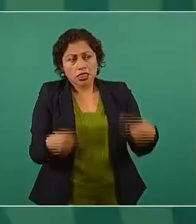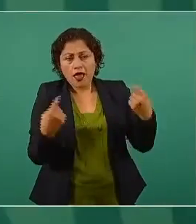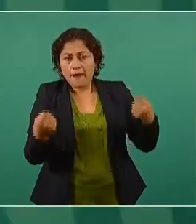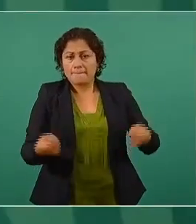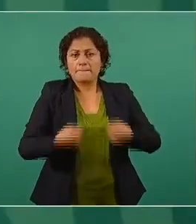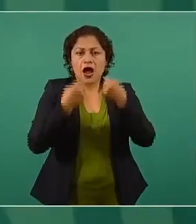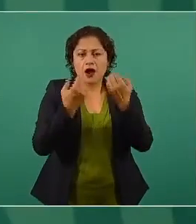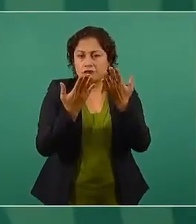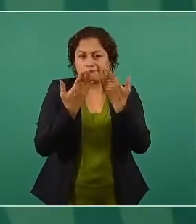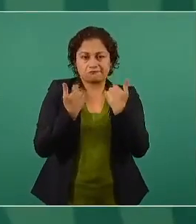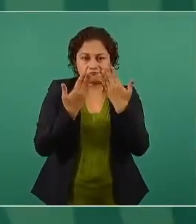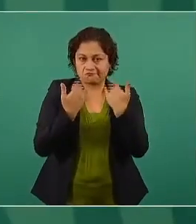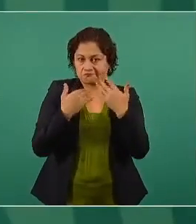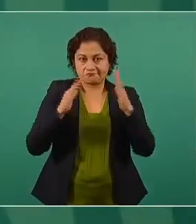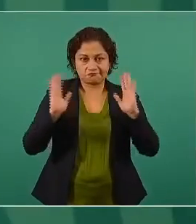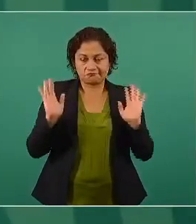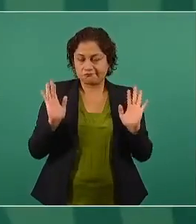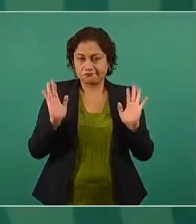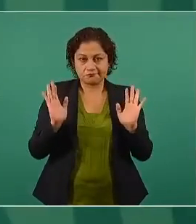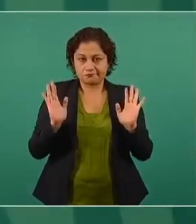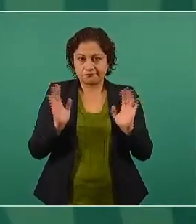pleitos. Además,